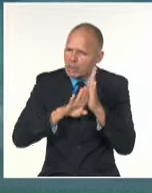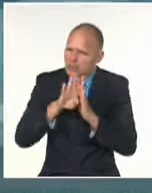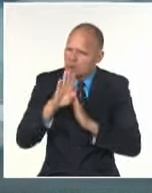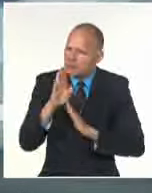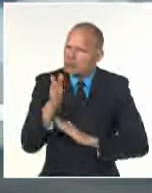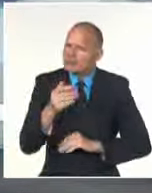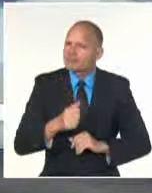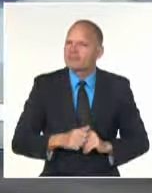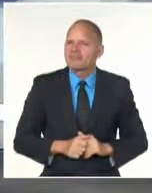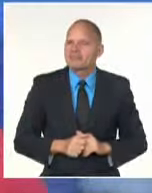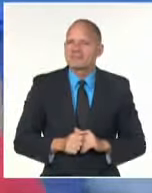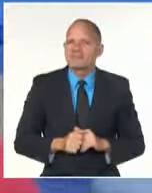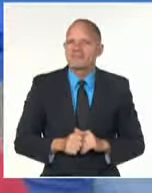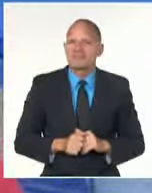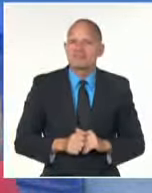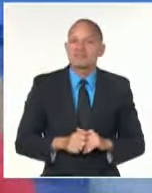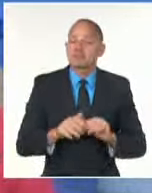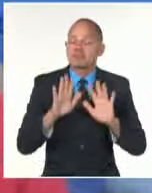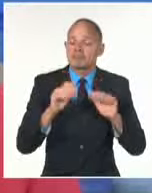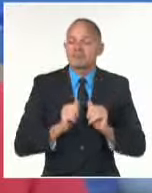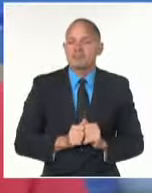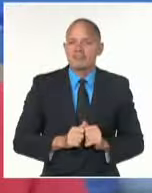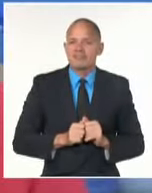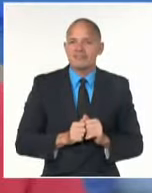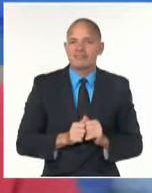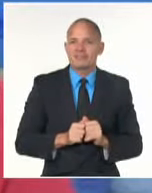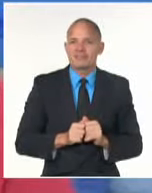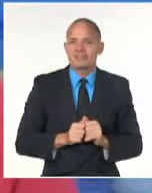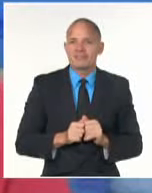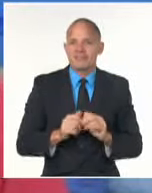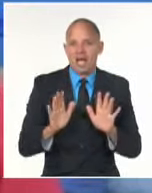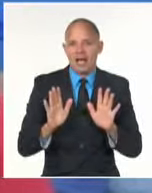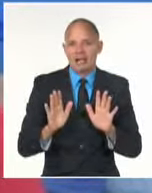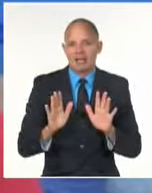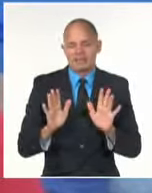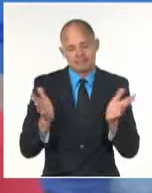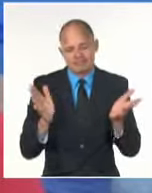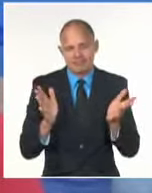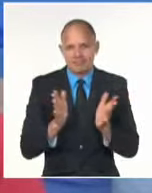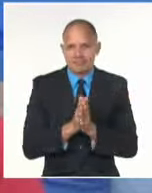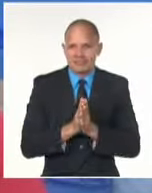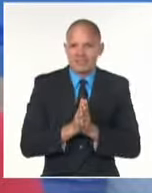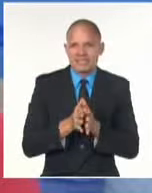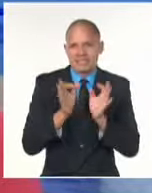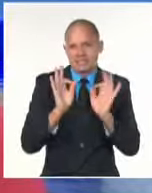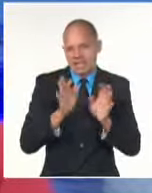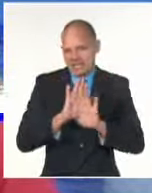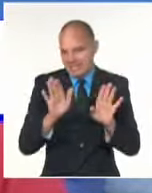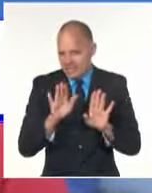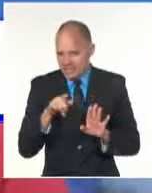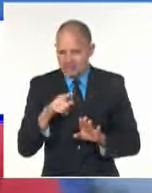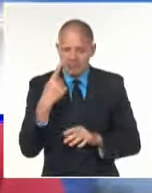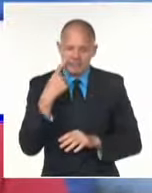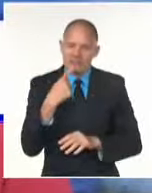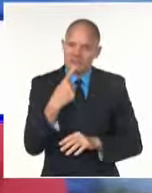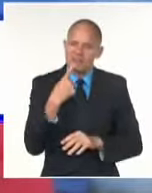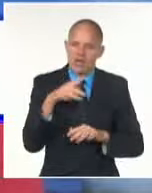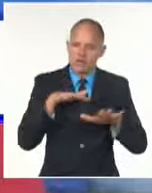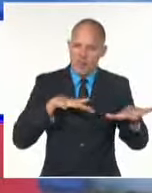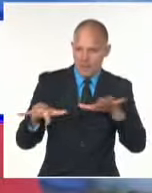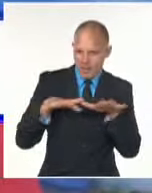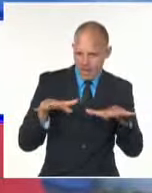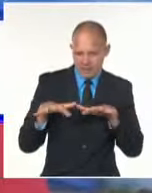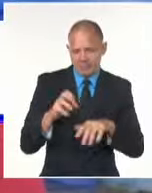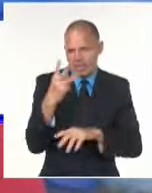reponerse. A propósito de la serie, todo se debe a la preparación que tuve antes del comienzo de la serie. Fueron